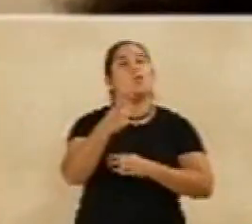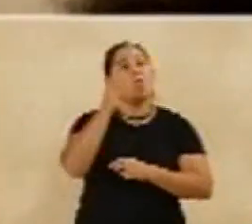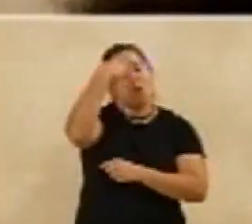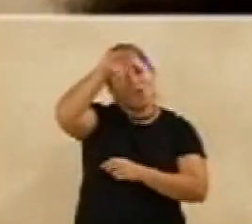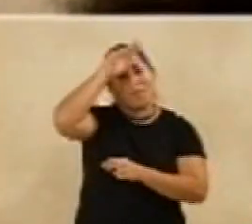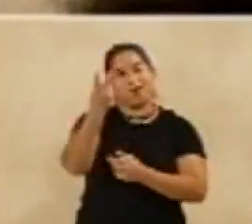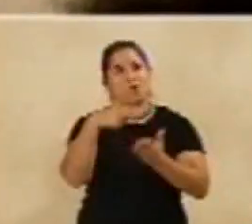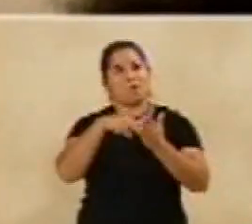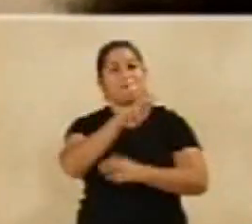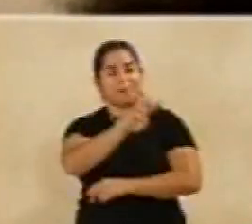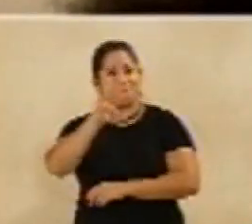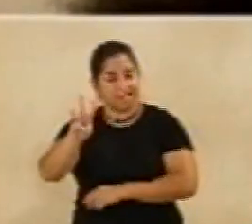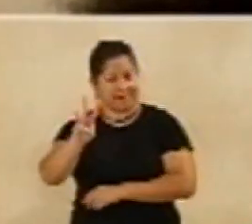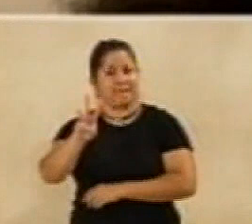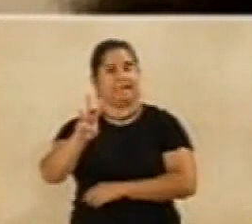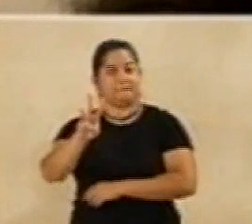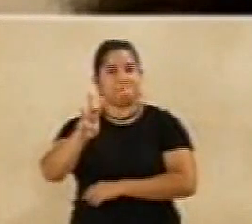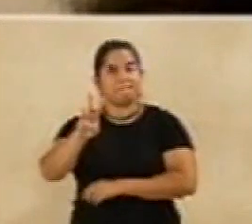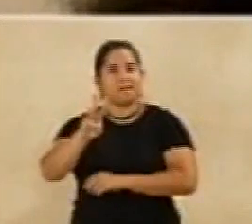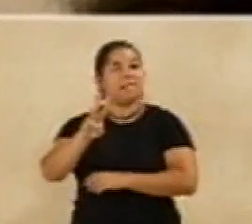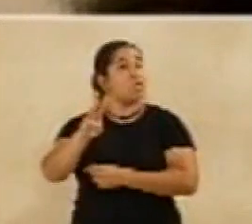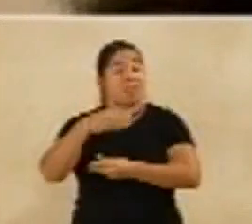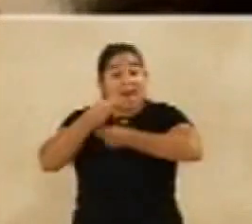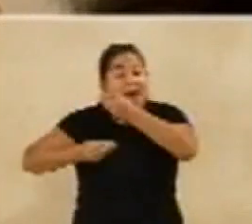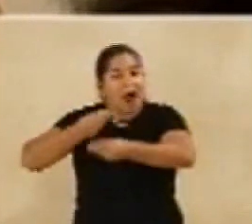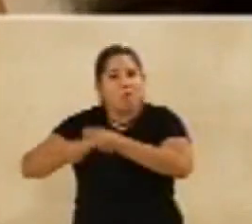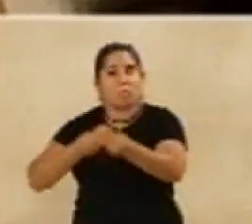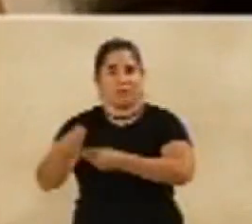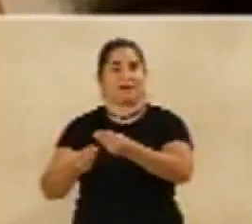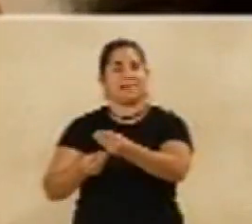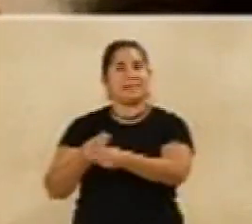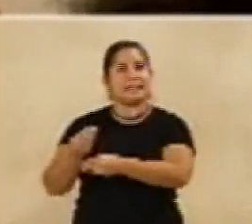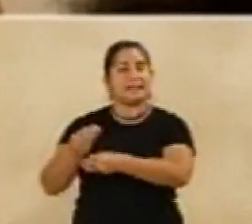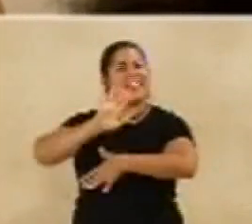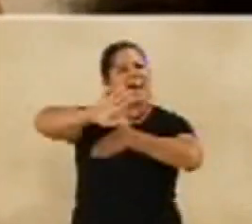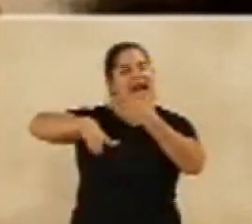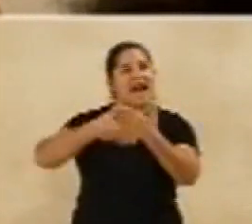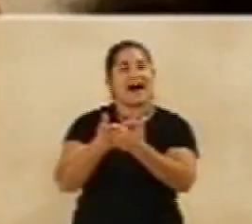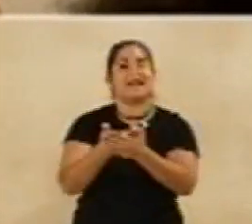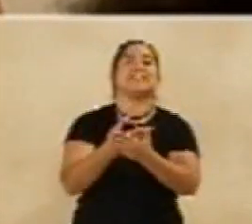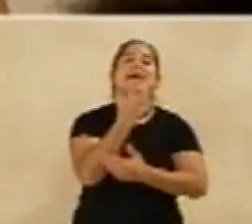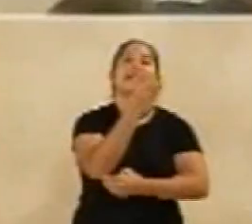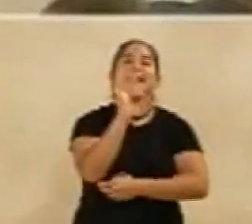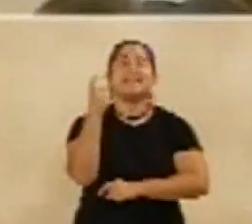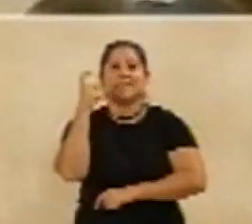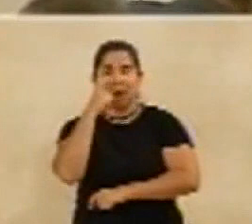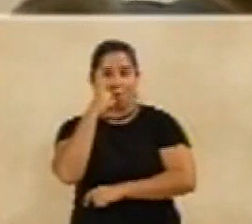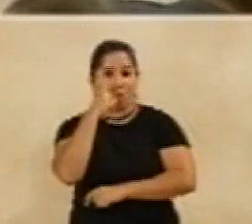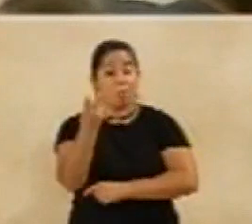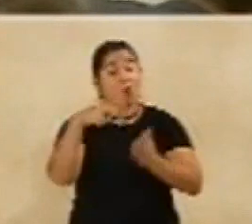2023 y debe gastarse y ejecutarse, o ejecutarse y gastarse, hasta el 30 de junio de 2024. Les